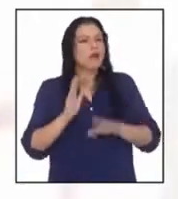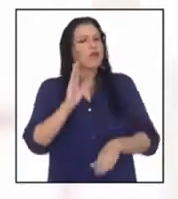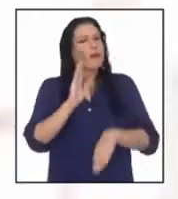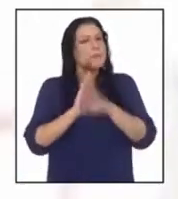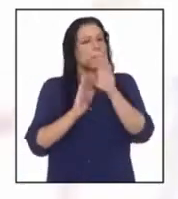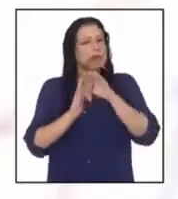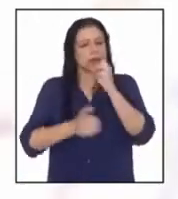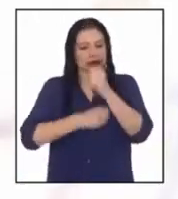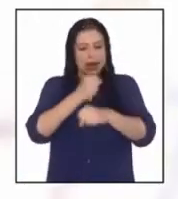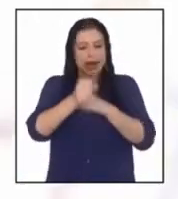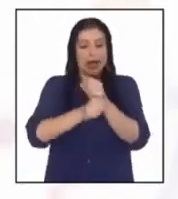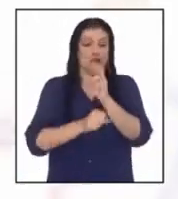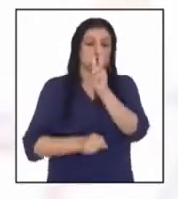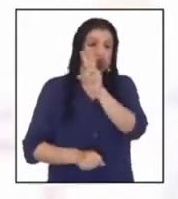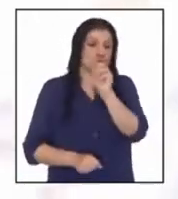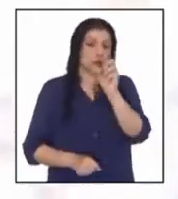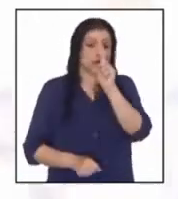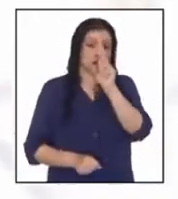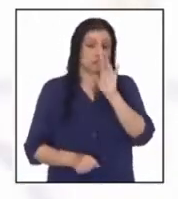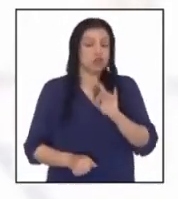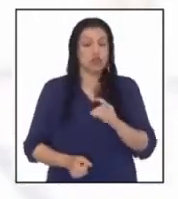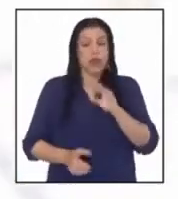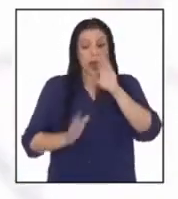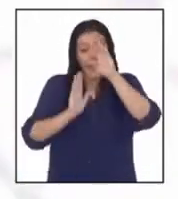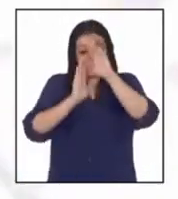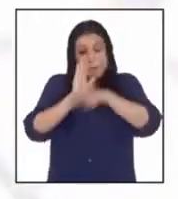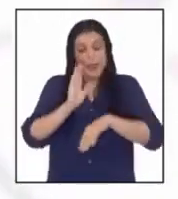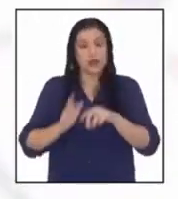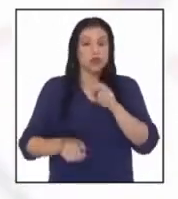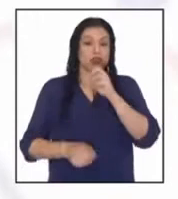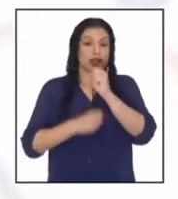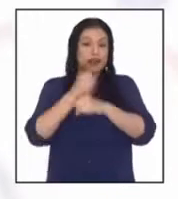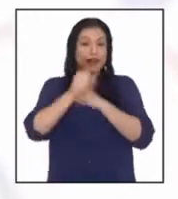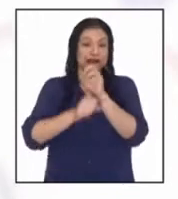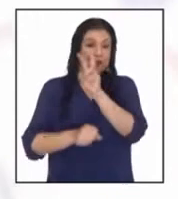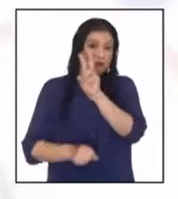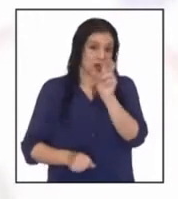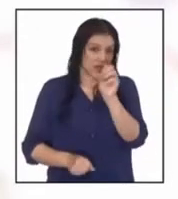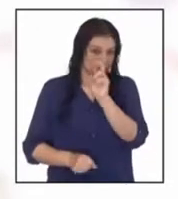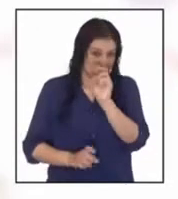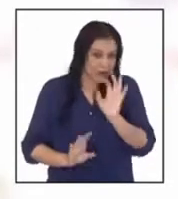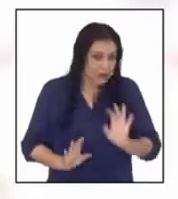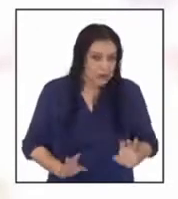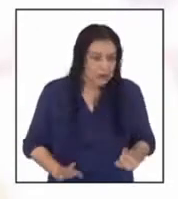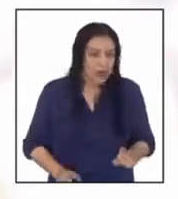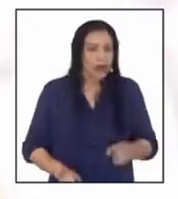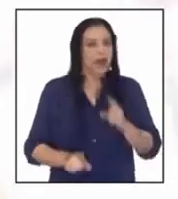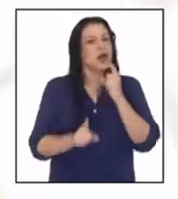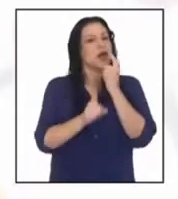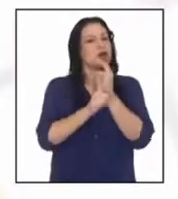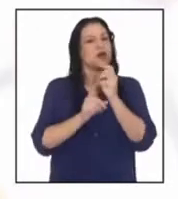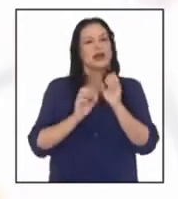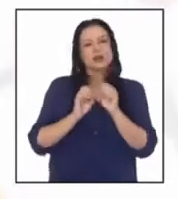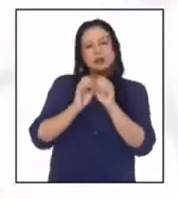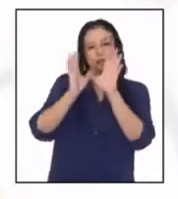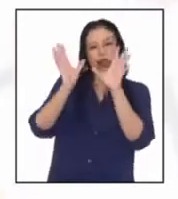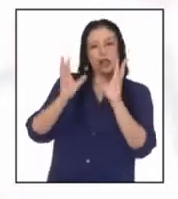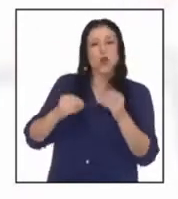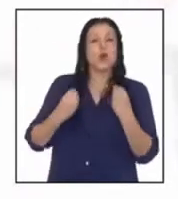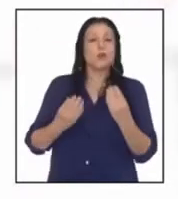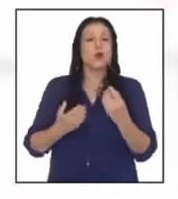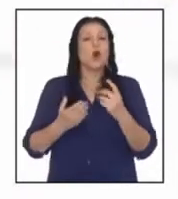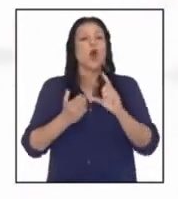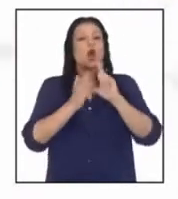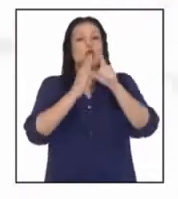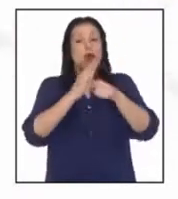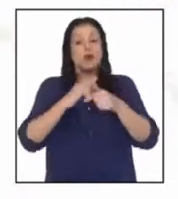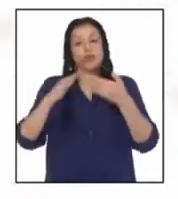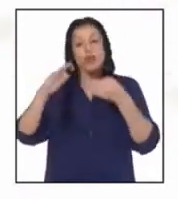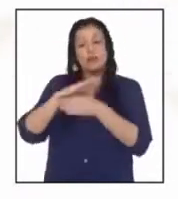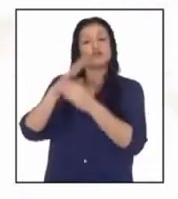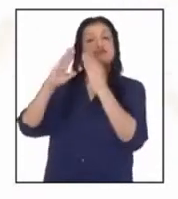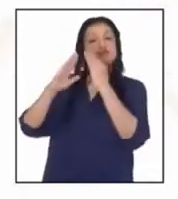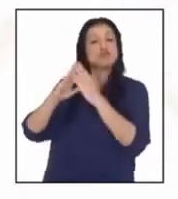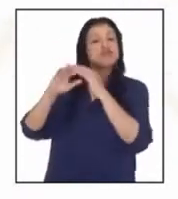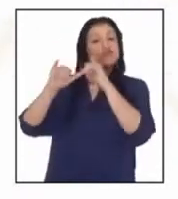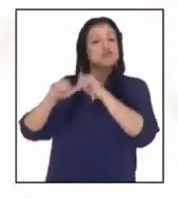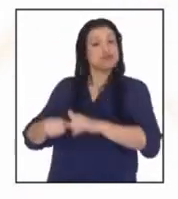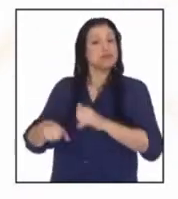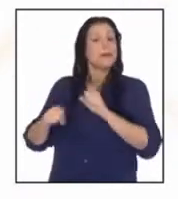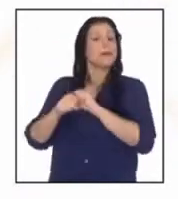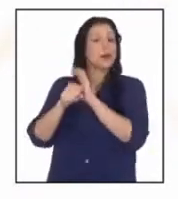mayor en el 2018 y mucho menor en el 2020. Así es. Es muy claro cómo luego del aislamiento social por